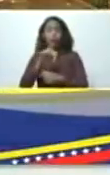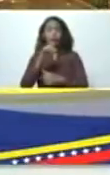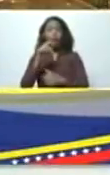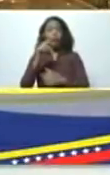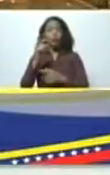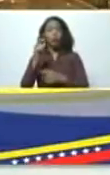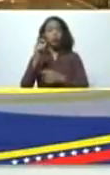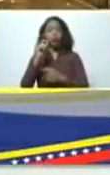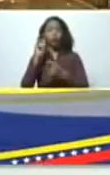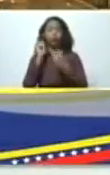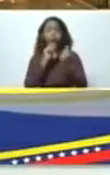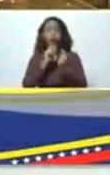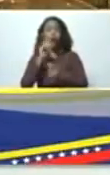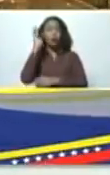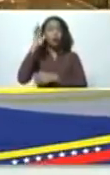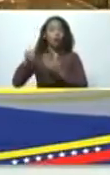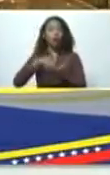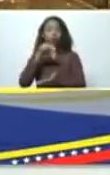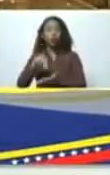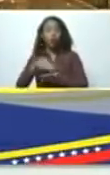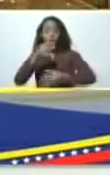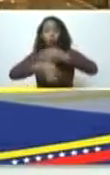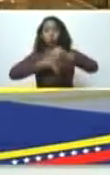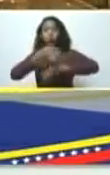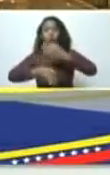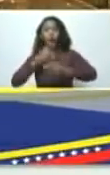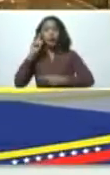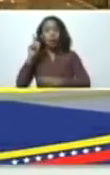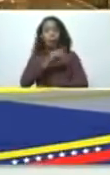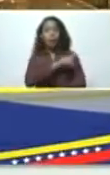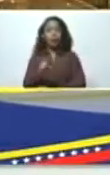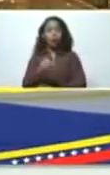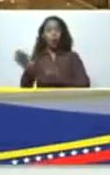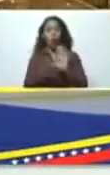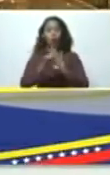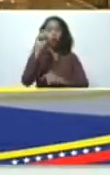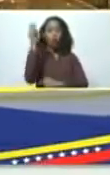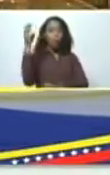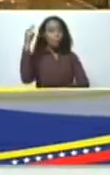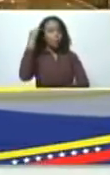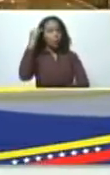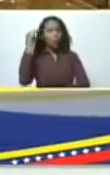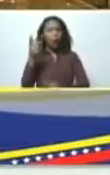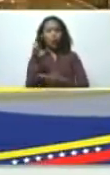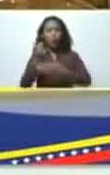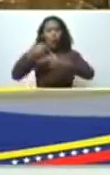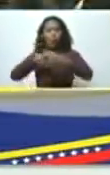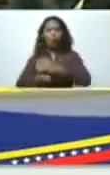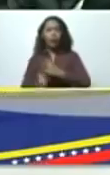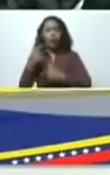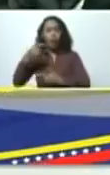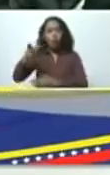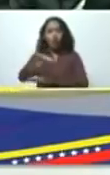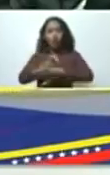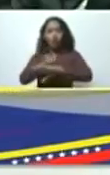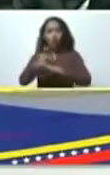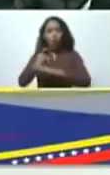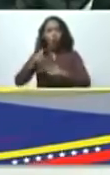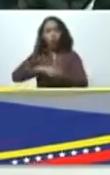Asamblea Nacional, cumpliendo con el mandato constitucional de presentar la memoria y cuenta del gobierno como